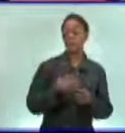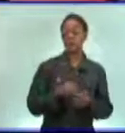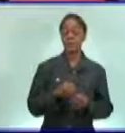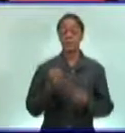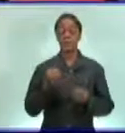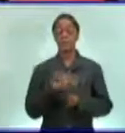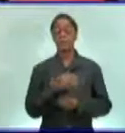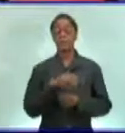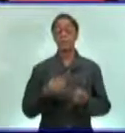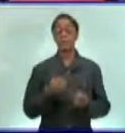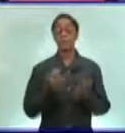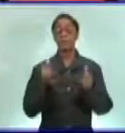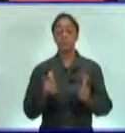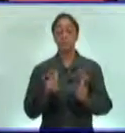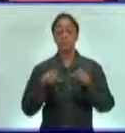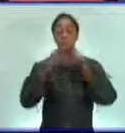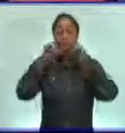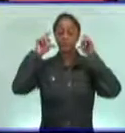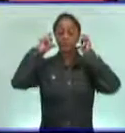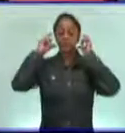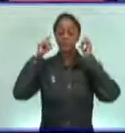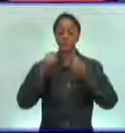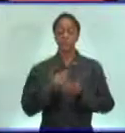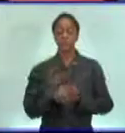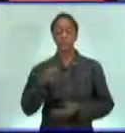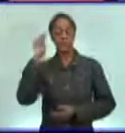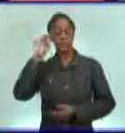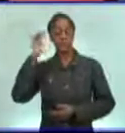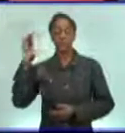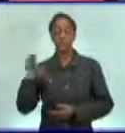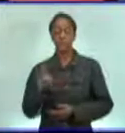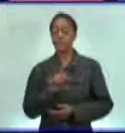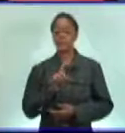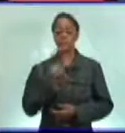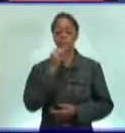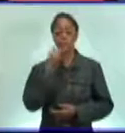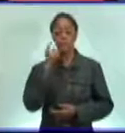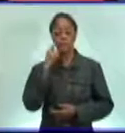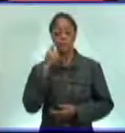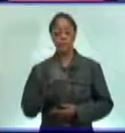usando correctamente el nasobuco. Recuerda que no lo puedes ver.